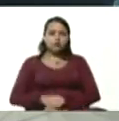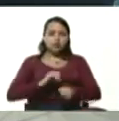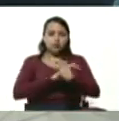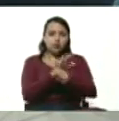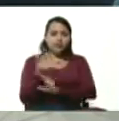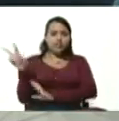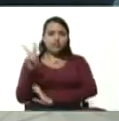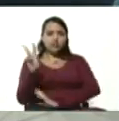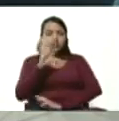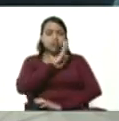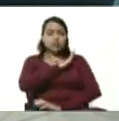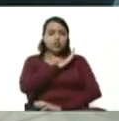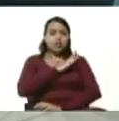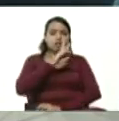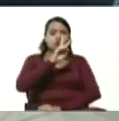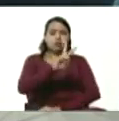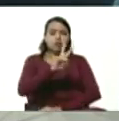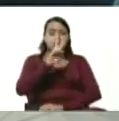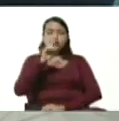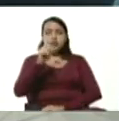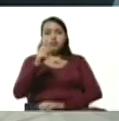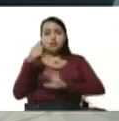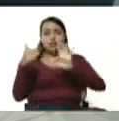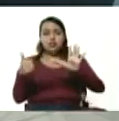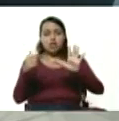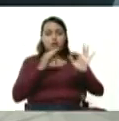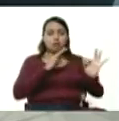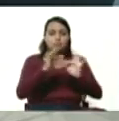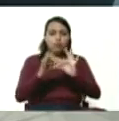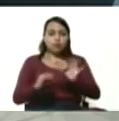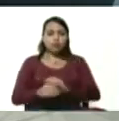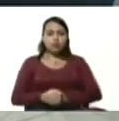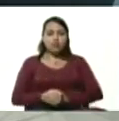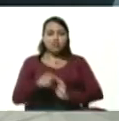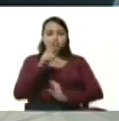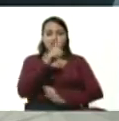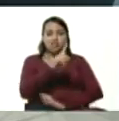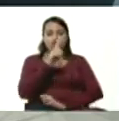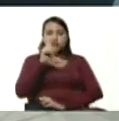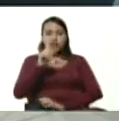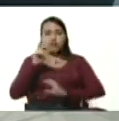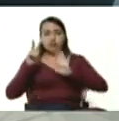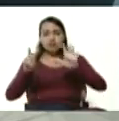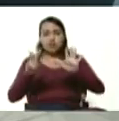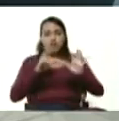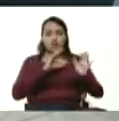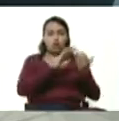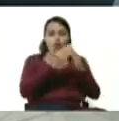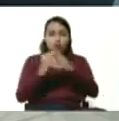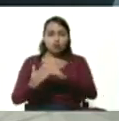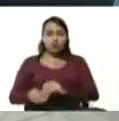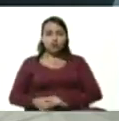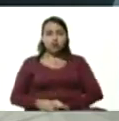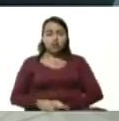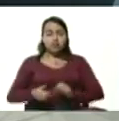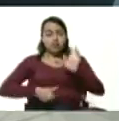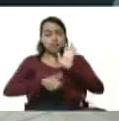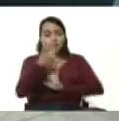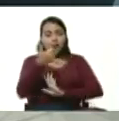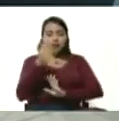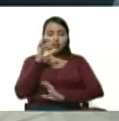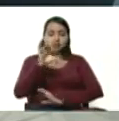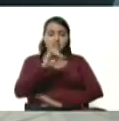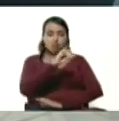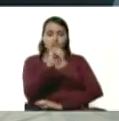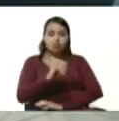en total 216 de los cuales 117 son de transmisión comunitaria siendo exactamente el estado Zulia el que mayor reporta con